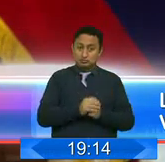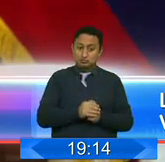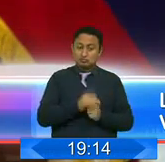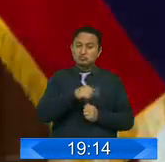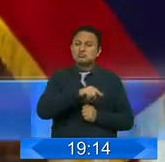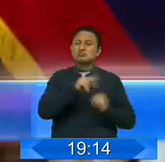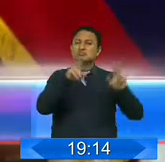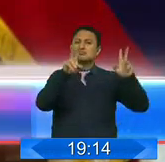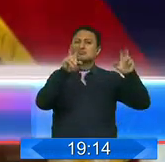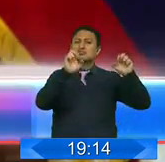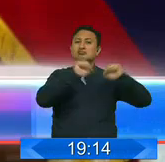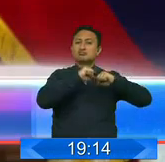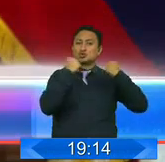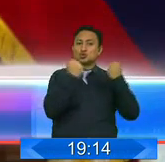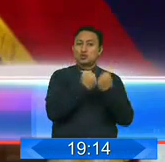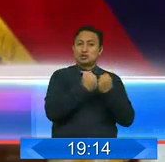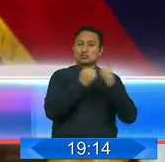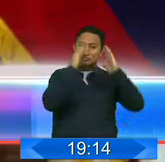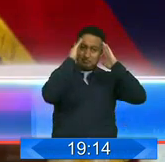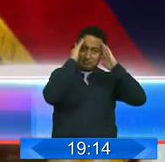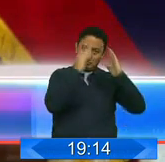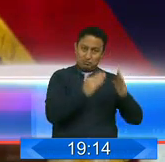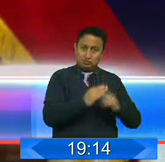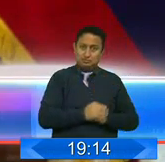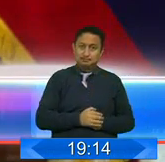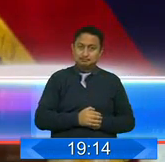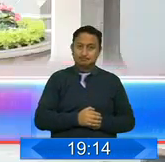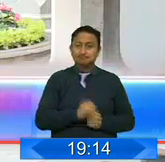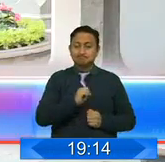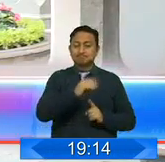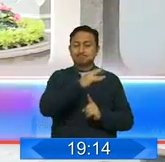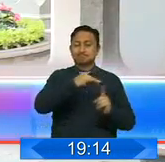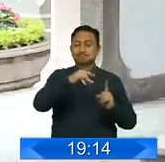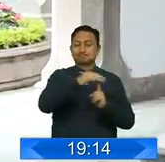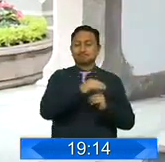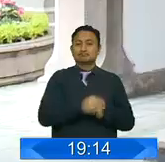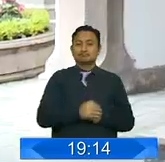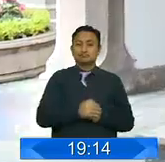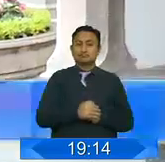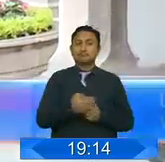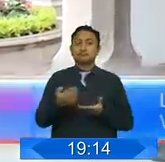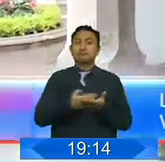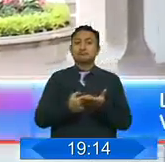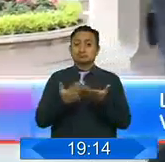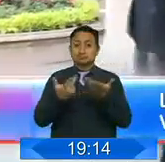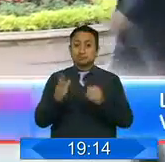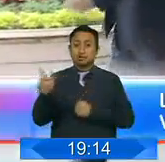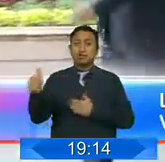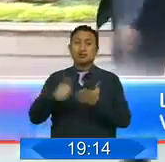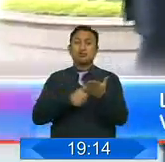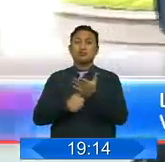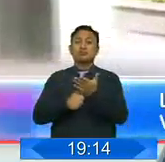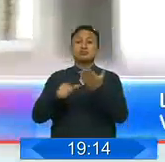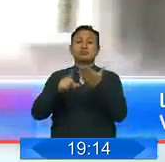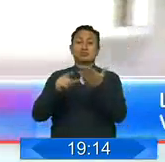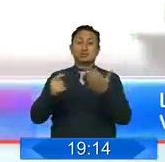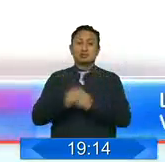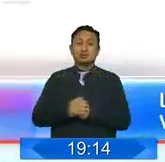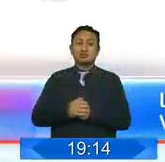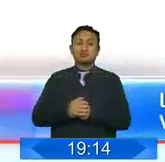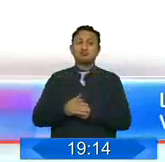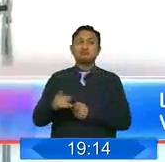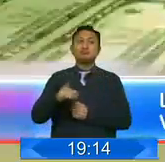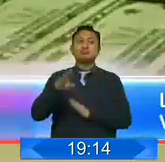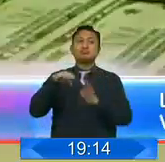en temas sociales, y ambientales. Luego de la reunión, el ministro de Finanzas, Richard Martínez, precisó que el